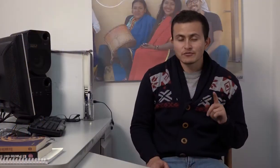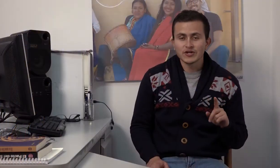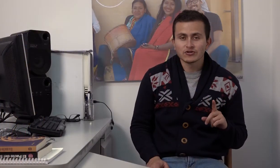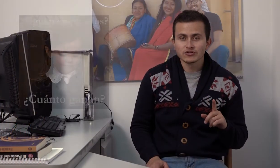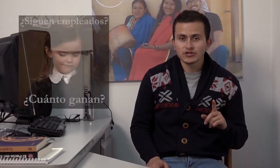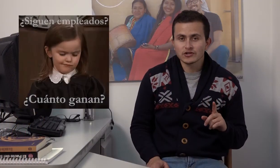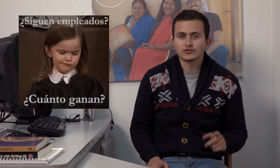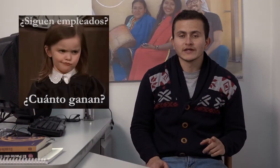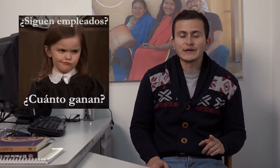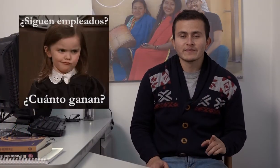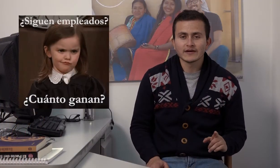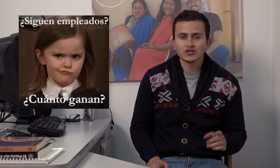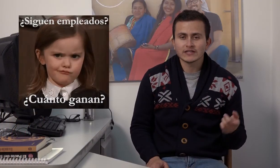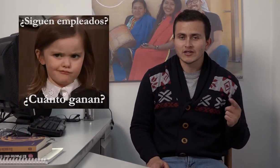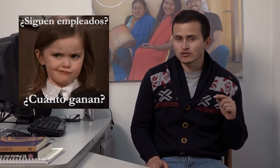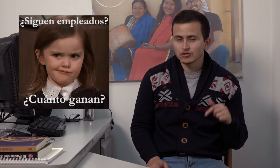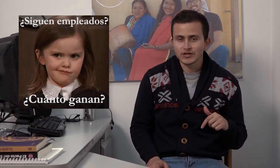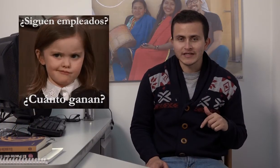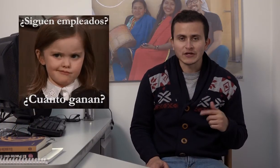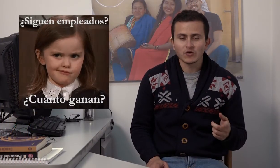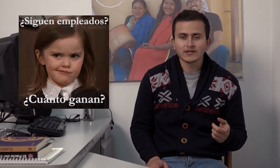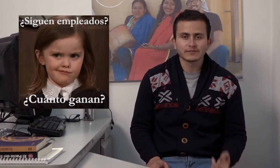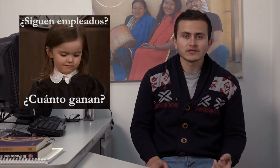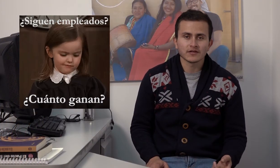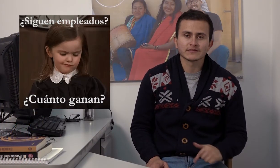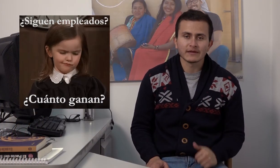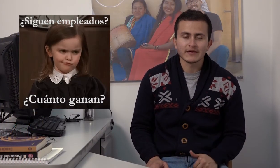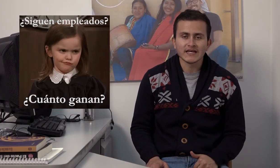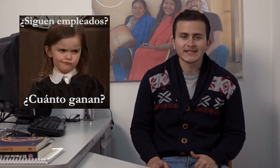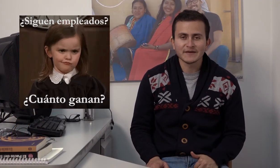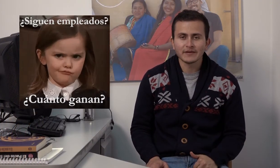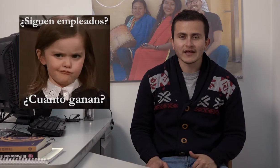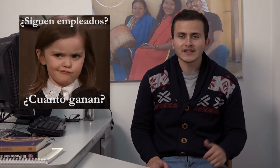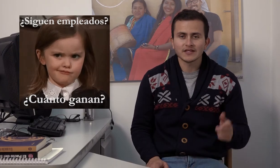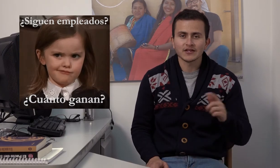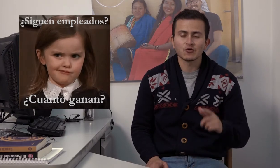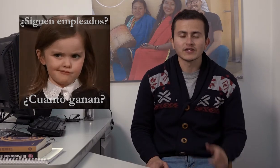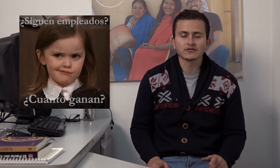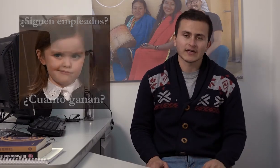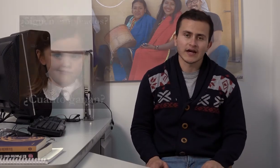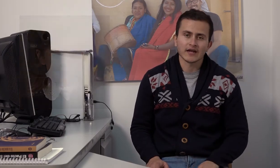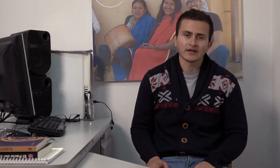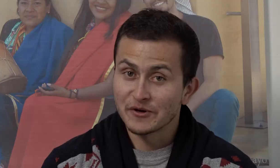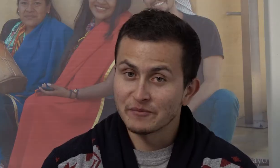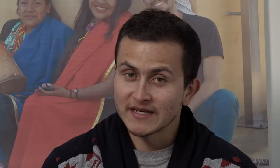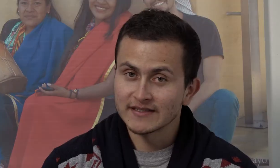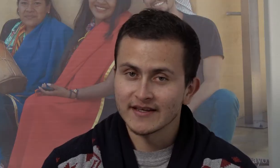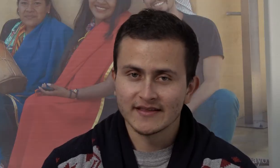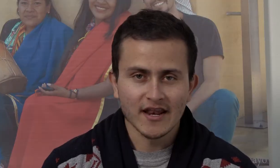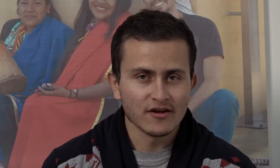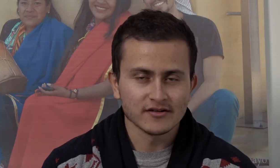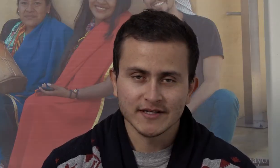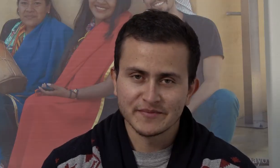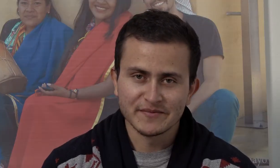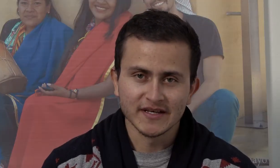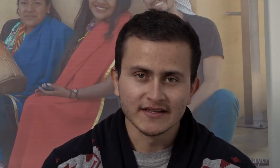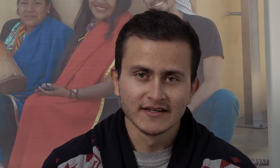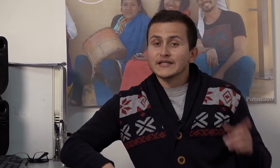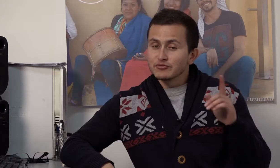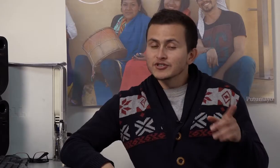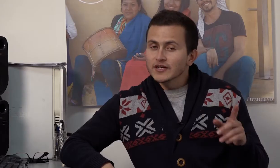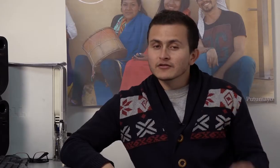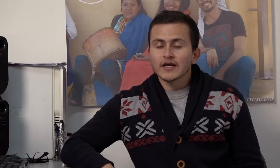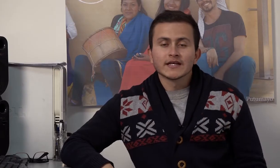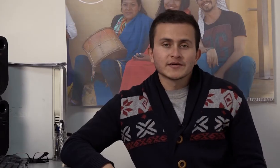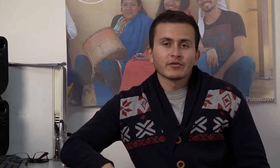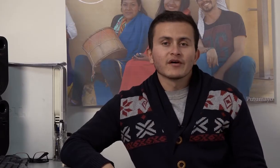esos 1.800.000 empleos, Santos no dice ni cuántas personas permanecen empleadas ni cuántos que ganan. Pero el presidente no siempre miente.